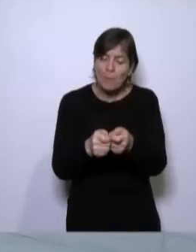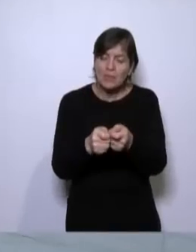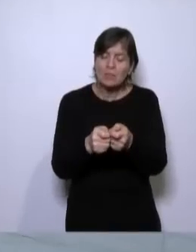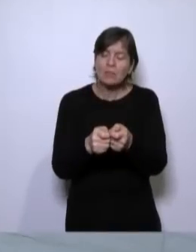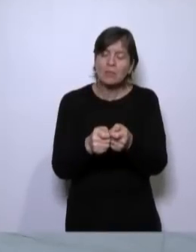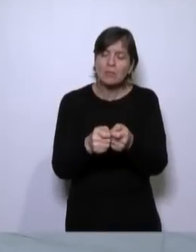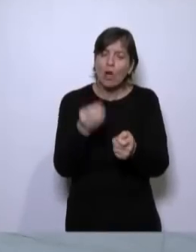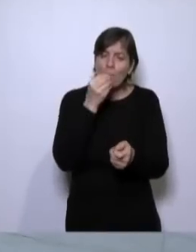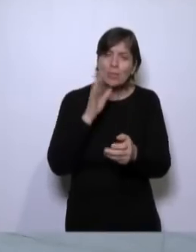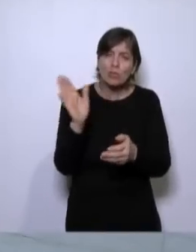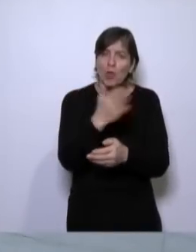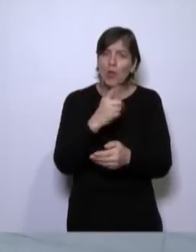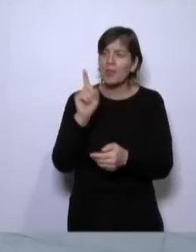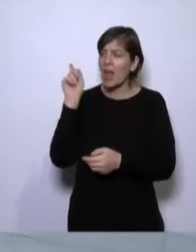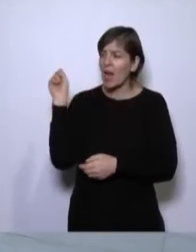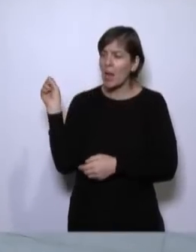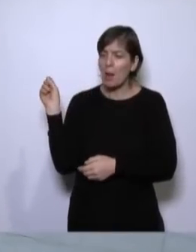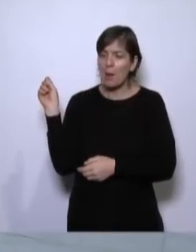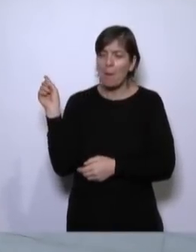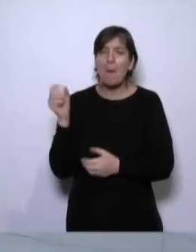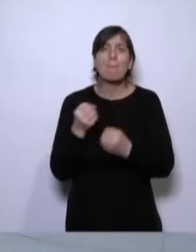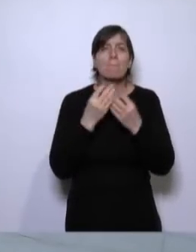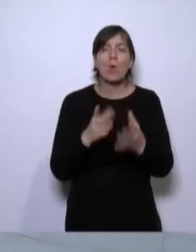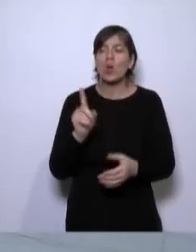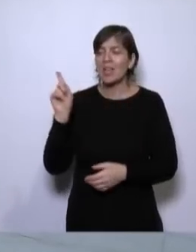tomen y coman todos de él,